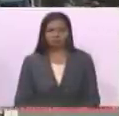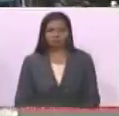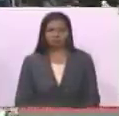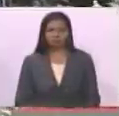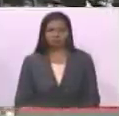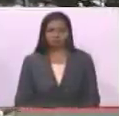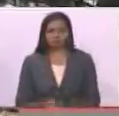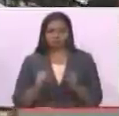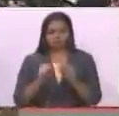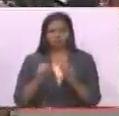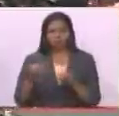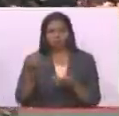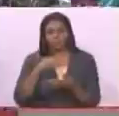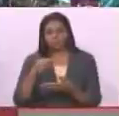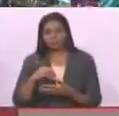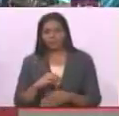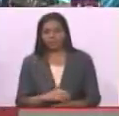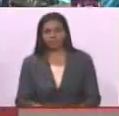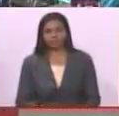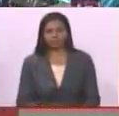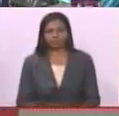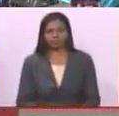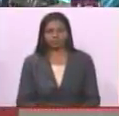Sigo por aquí.